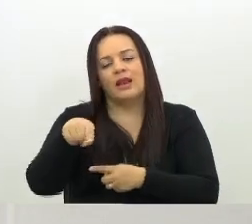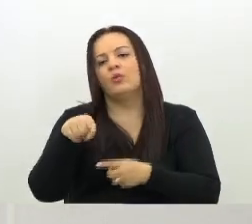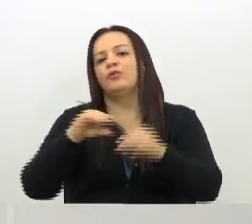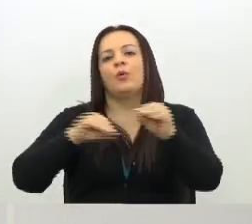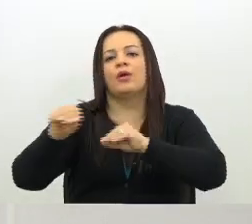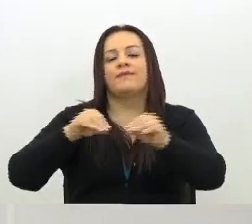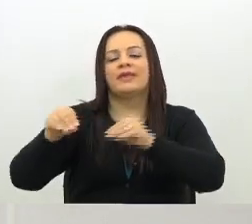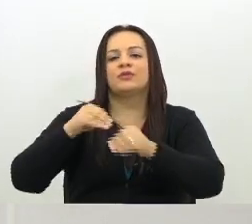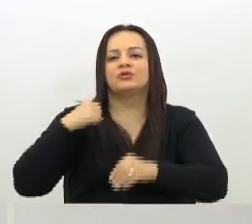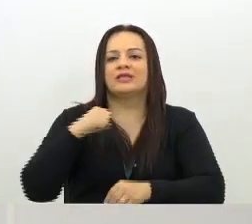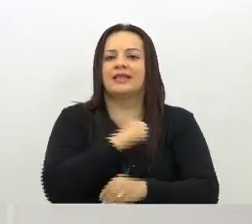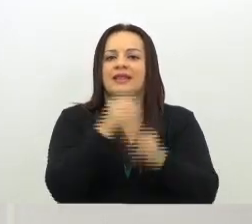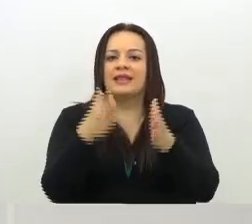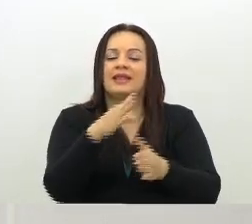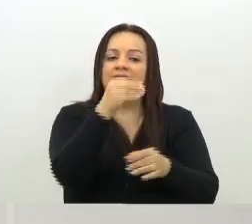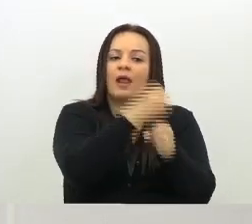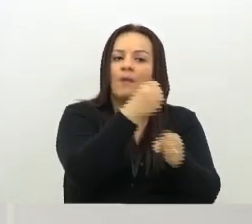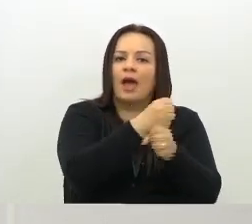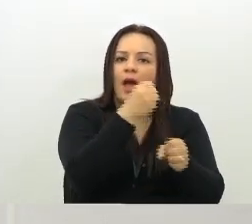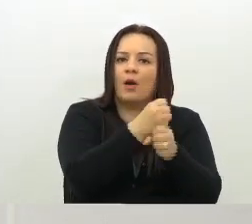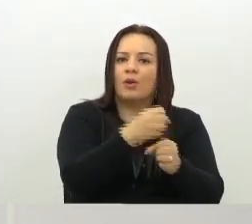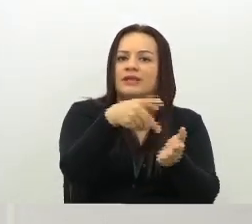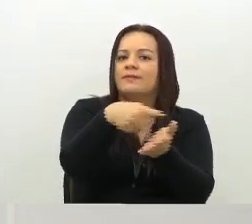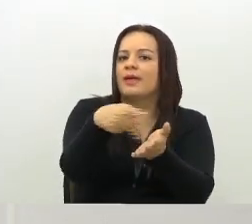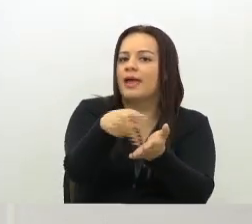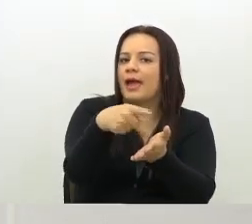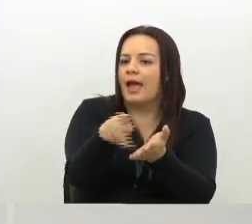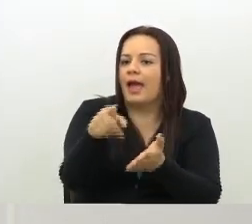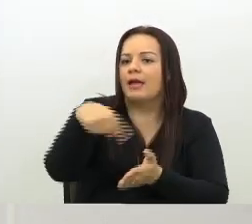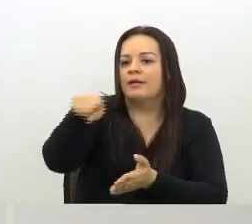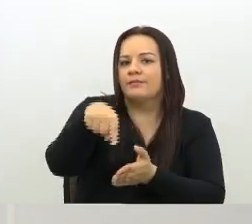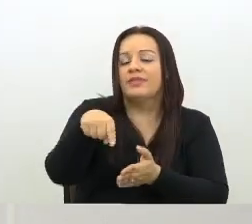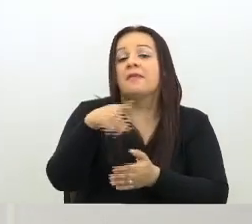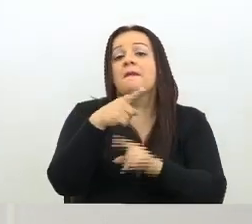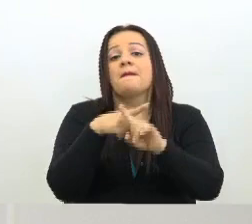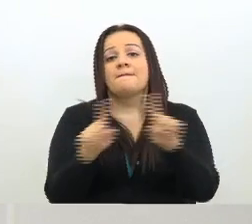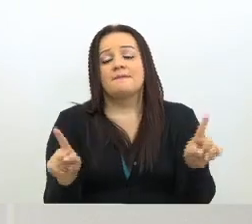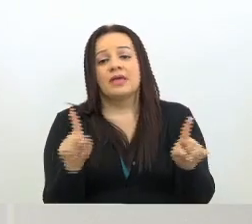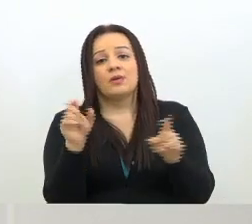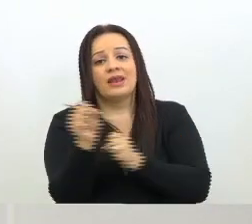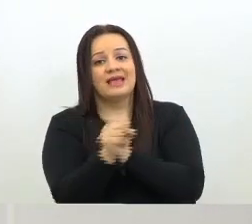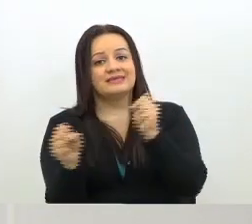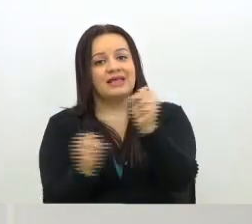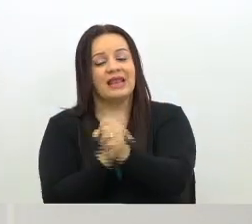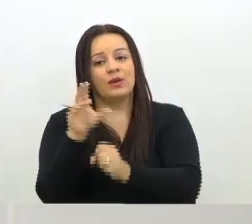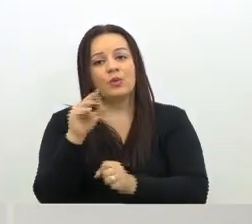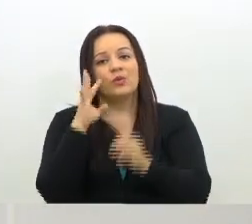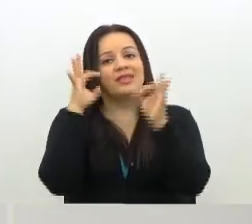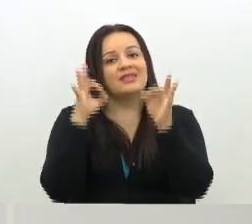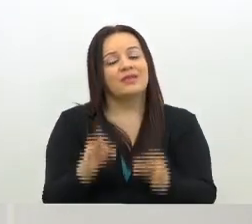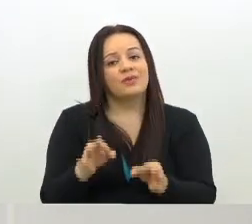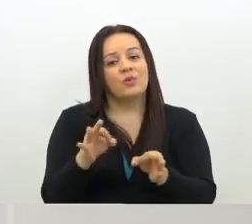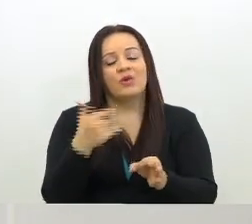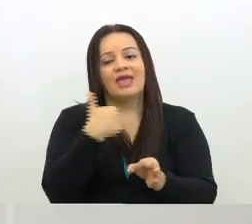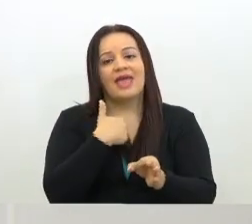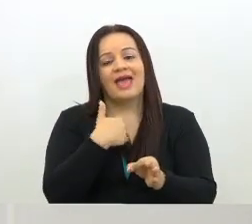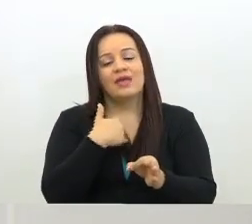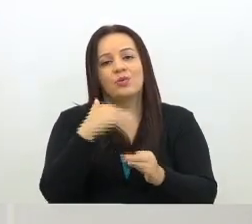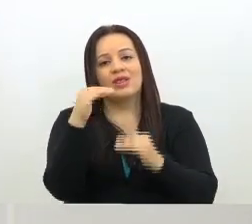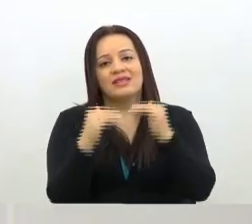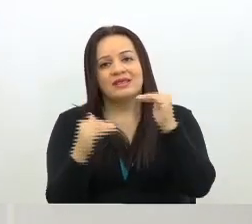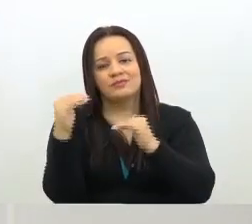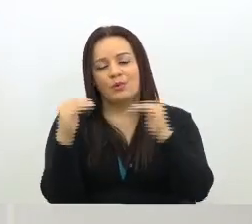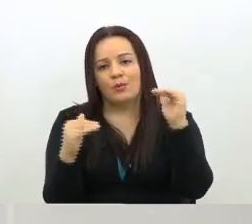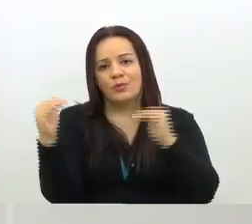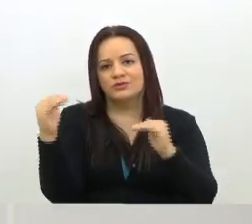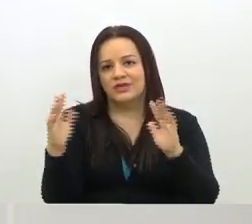los respectivos subsidios, de forma tal que la sala no determinó que hubiera una desproporcionalidad. Finalmente,